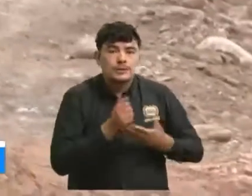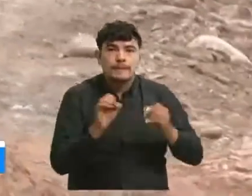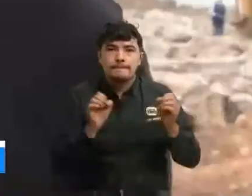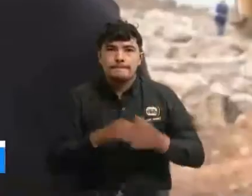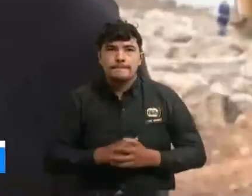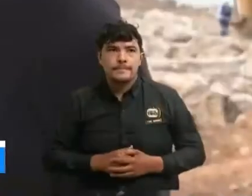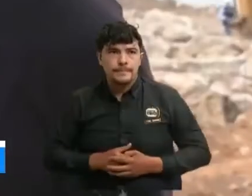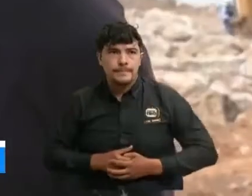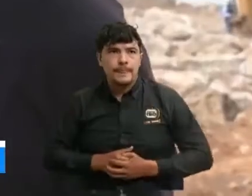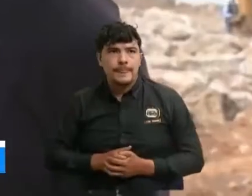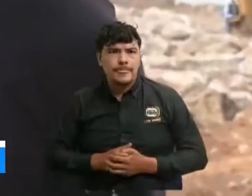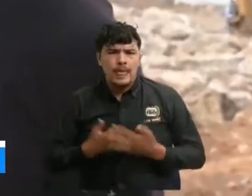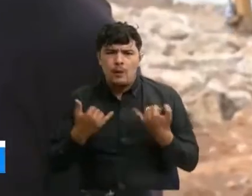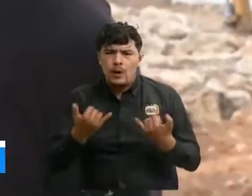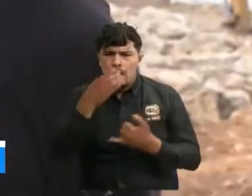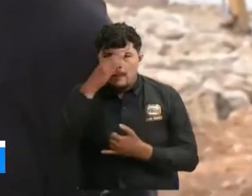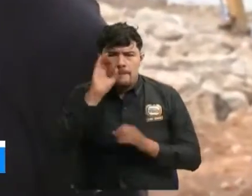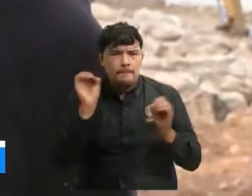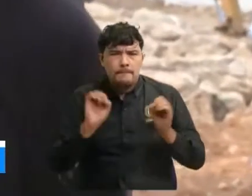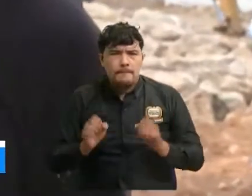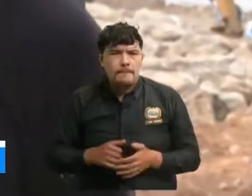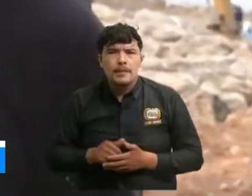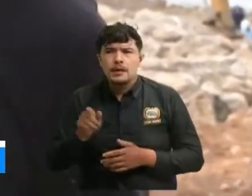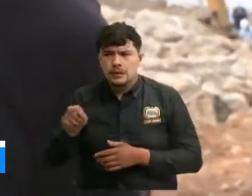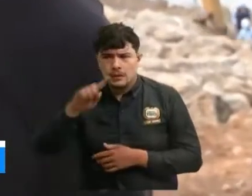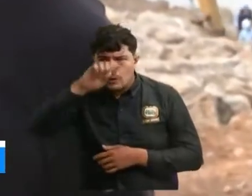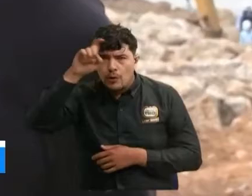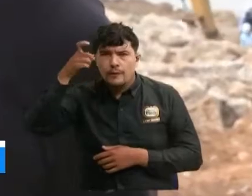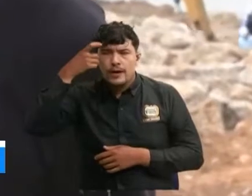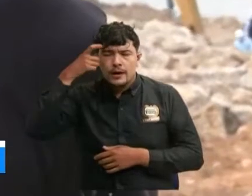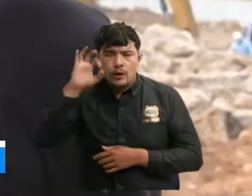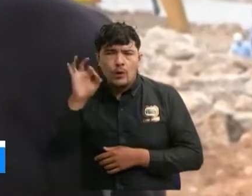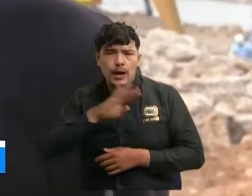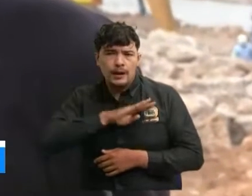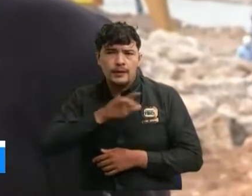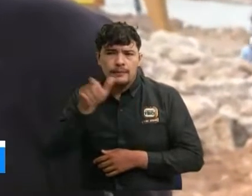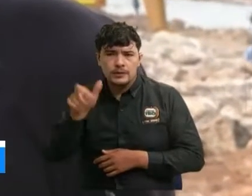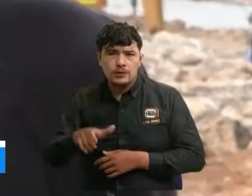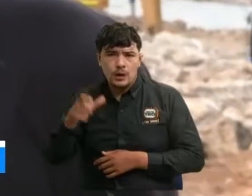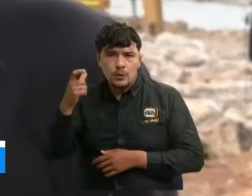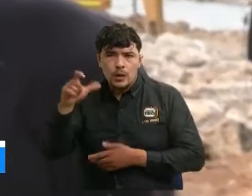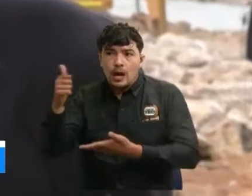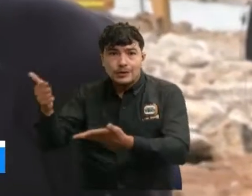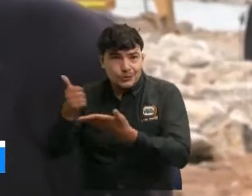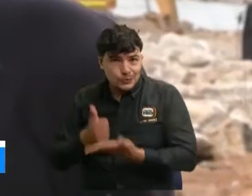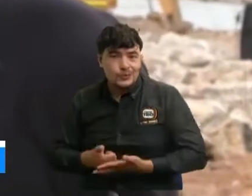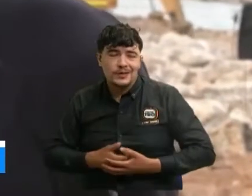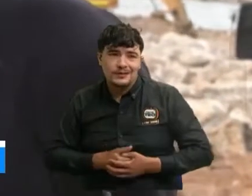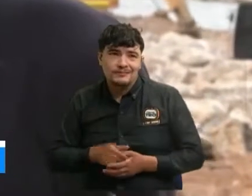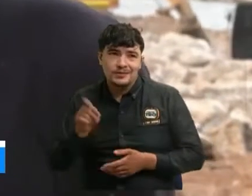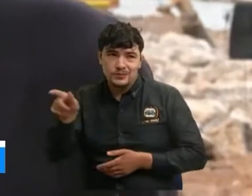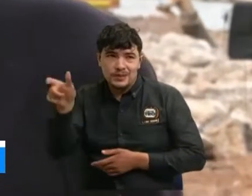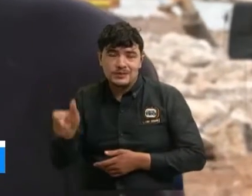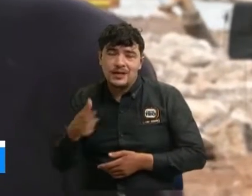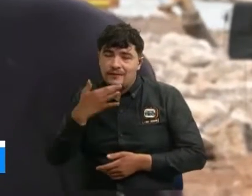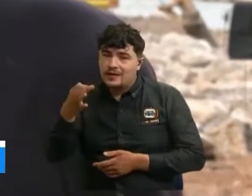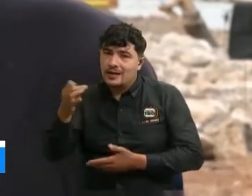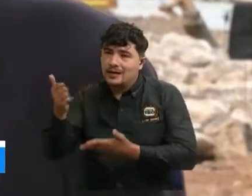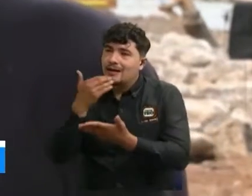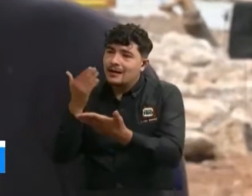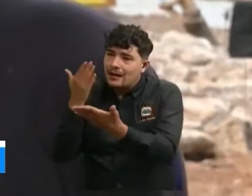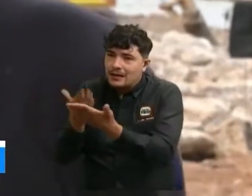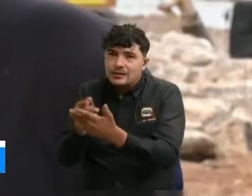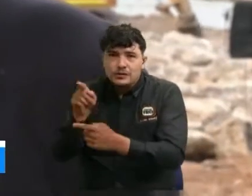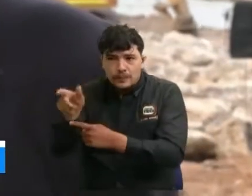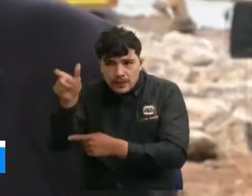hay ninguna duda porque no se están cumpliendo lo que nos dijo el señor alcalde y con él estamos muy agradecidos porque él él ha